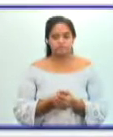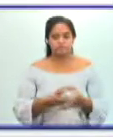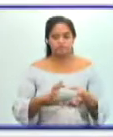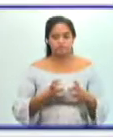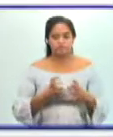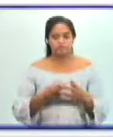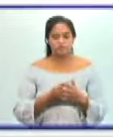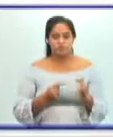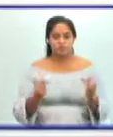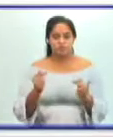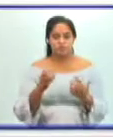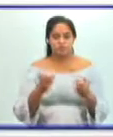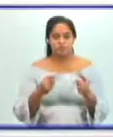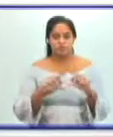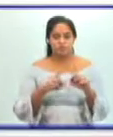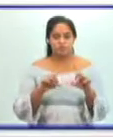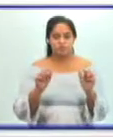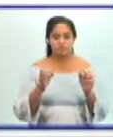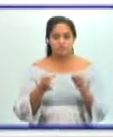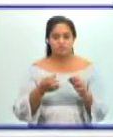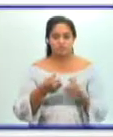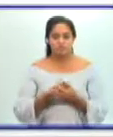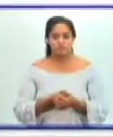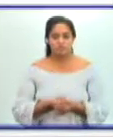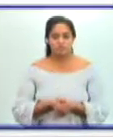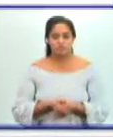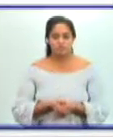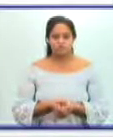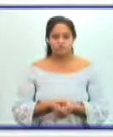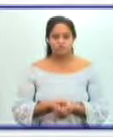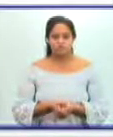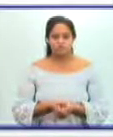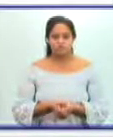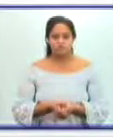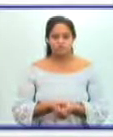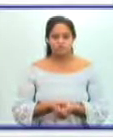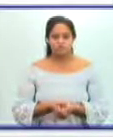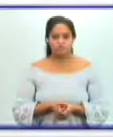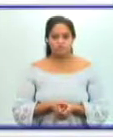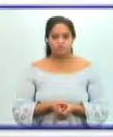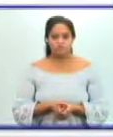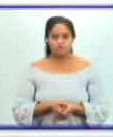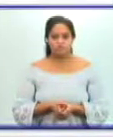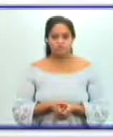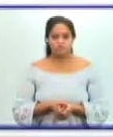primera parte del teorema de las transversales.